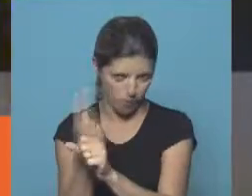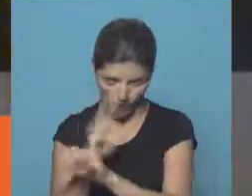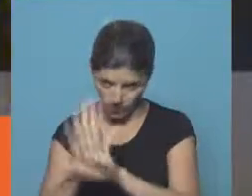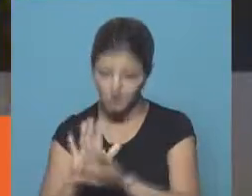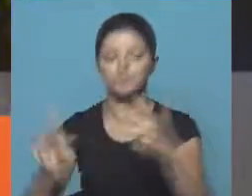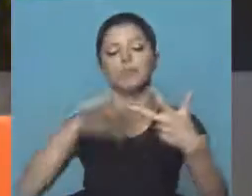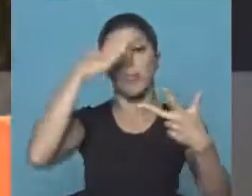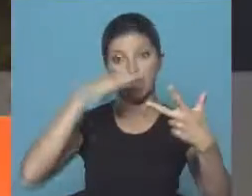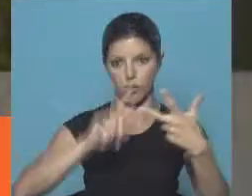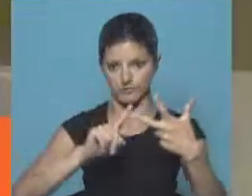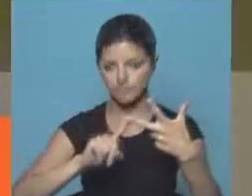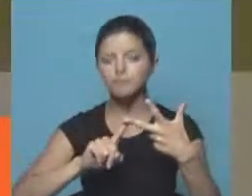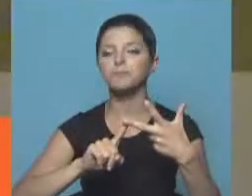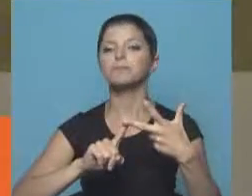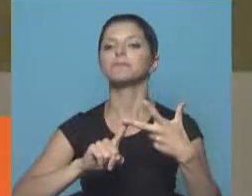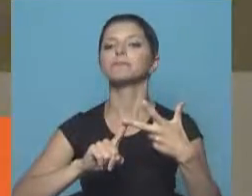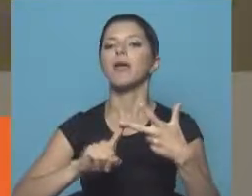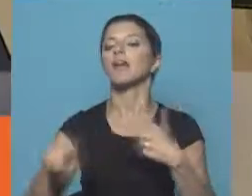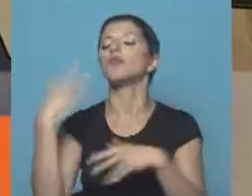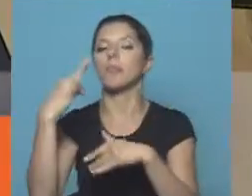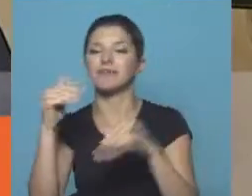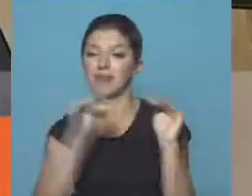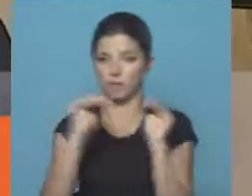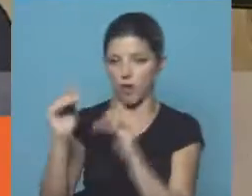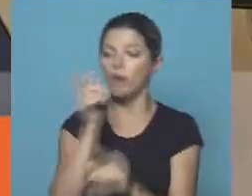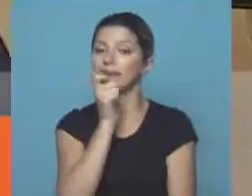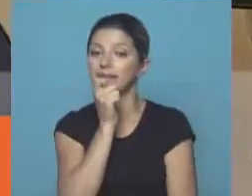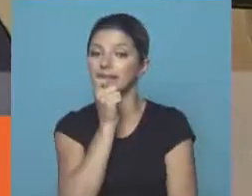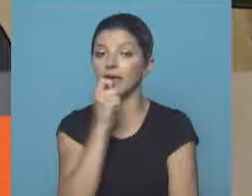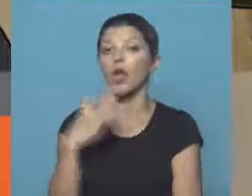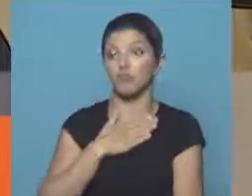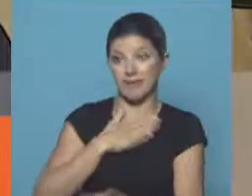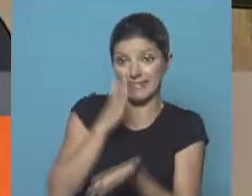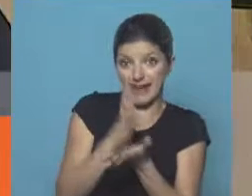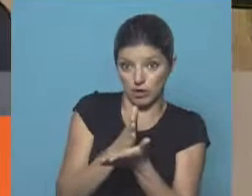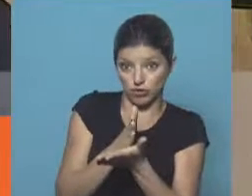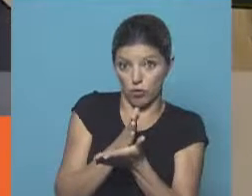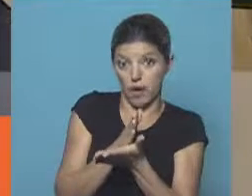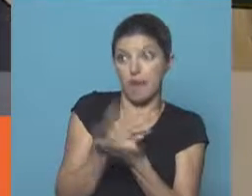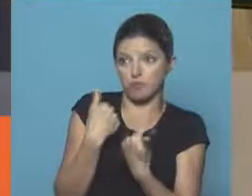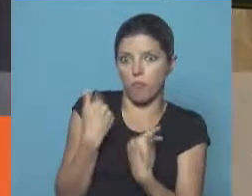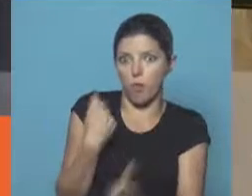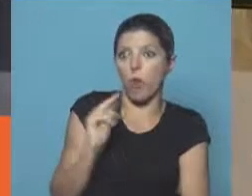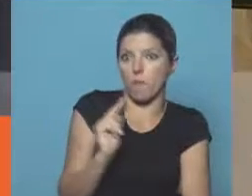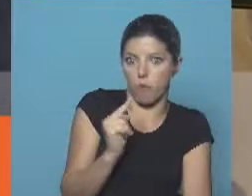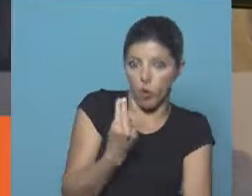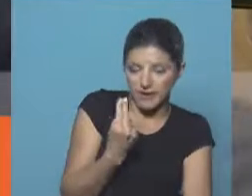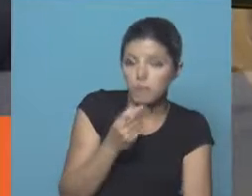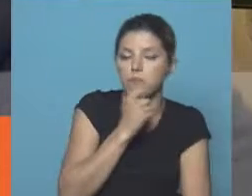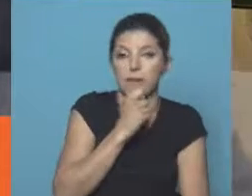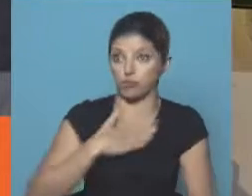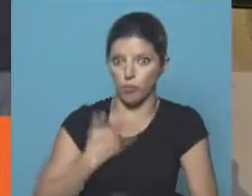tenemos que tener en cuenta que esa respuesta tiene que ser proporcional si el bien que esté en juego lo que está en juego en la vida yo obviamente puedo responder